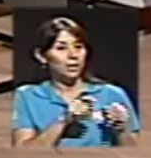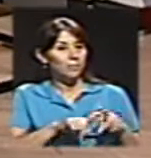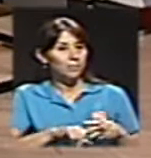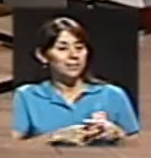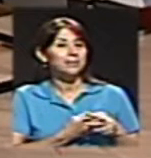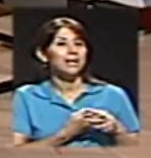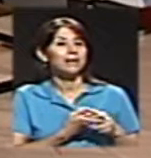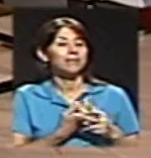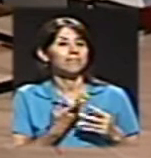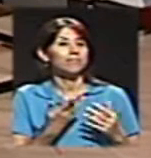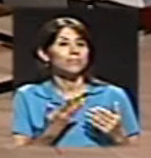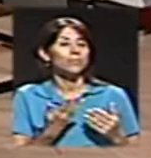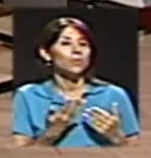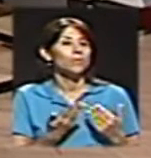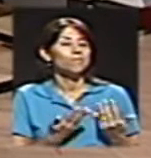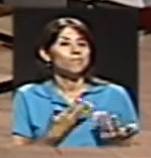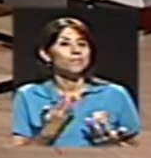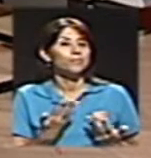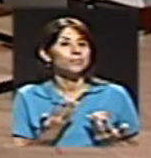por cómo